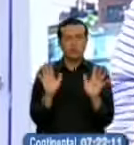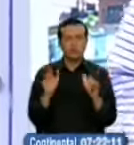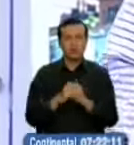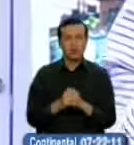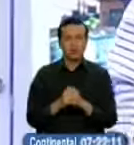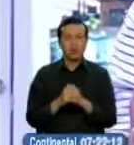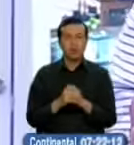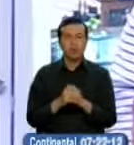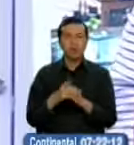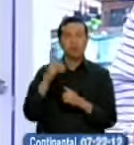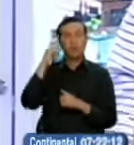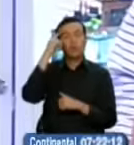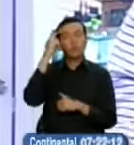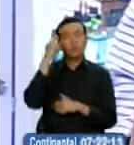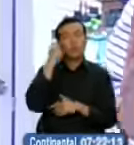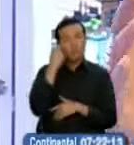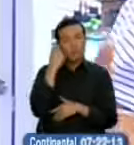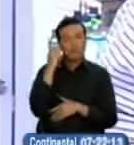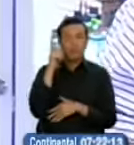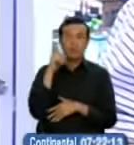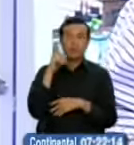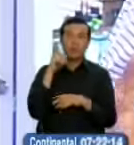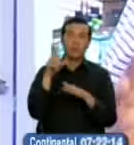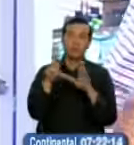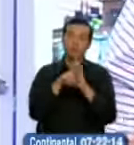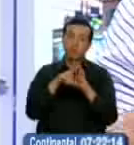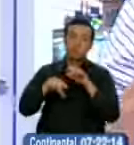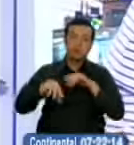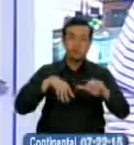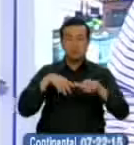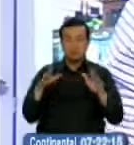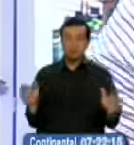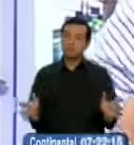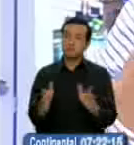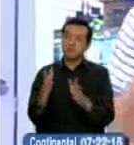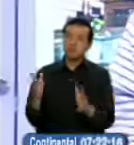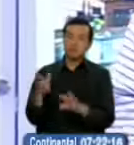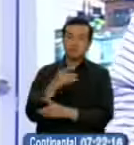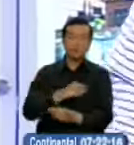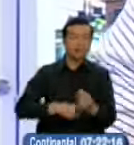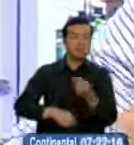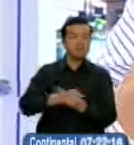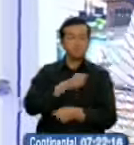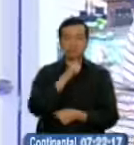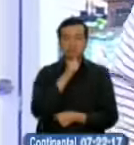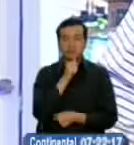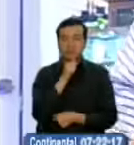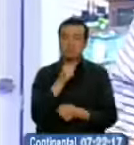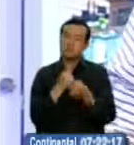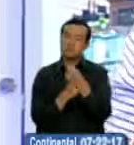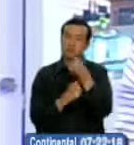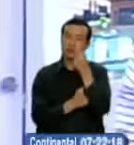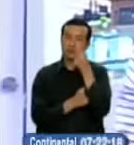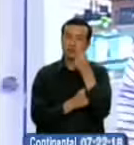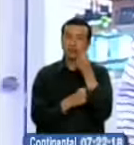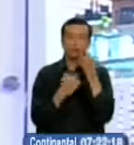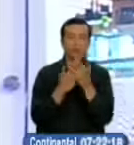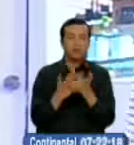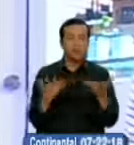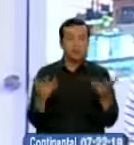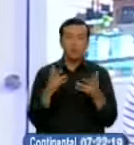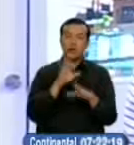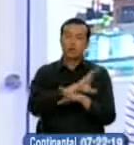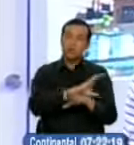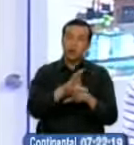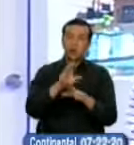uno crea un Estado, unas políticas públicas que promuevan la inversión privada, que fortalezcan a los pequeños y medianos productores del campo y